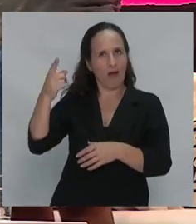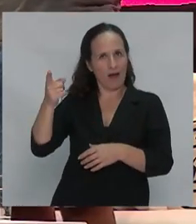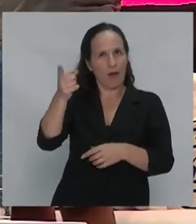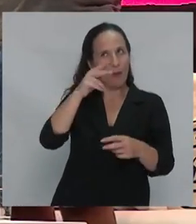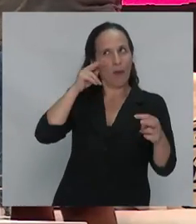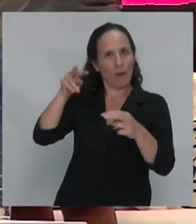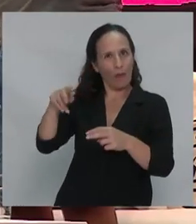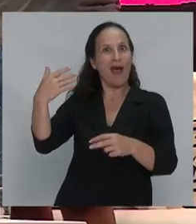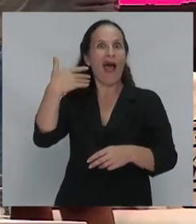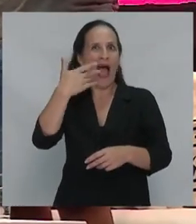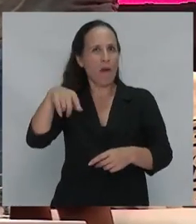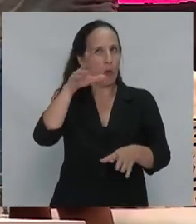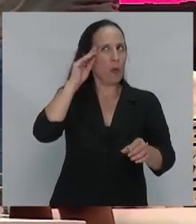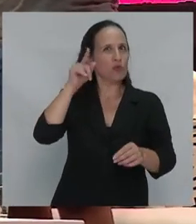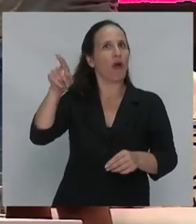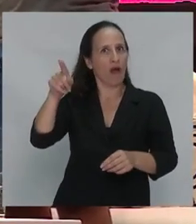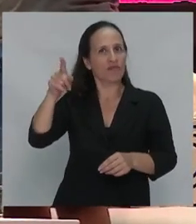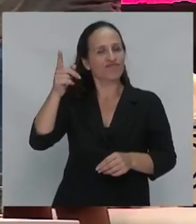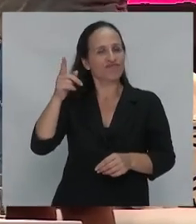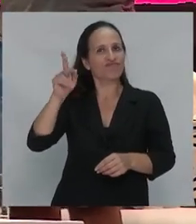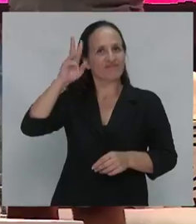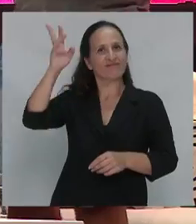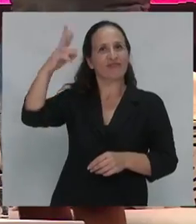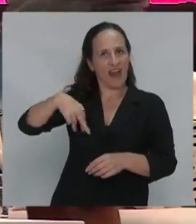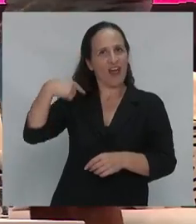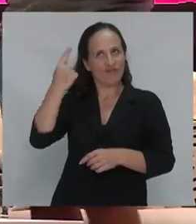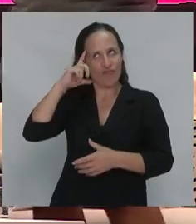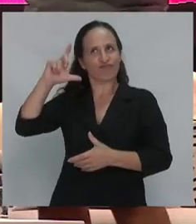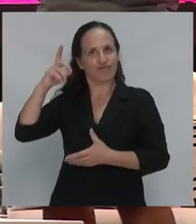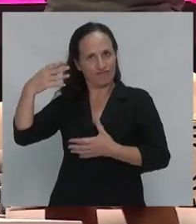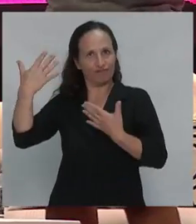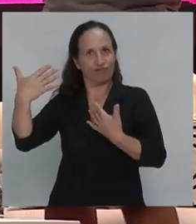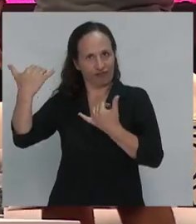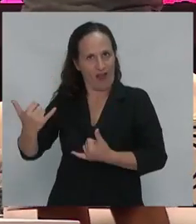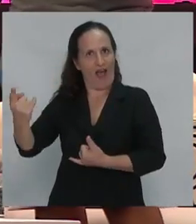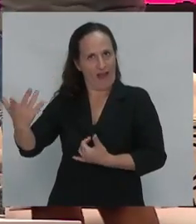intelectual cuando le escuchan hablar gracias